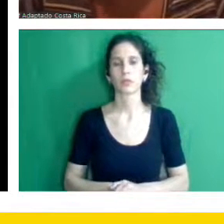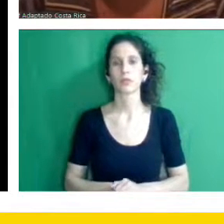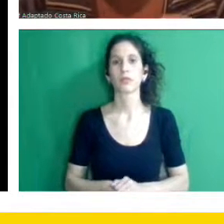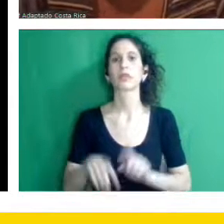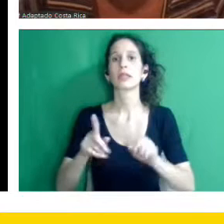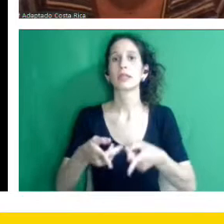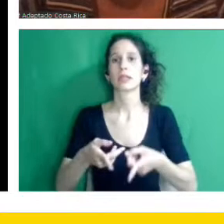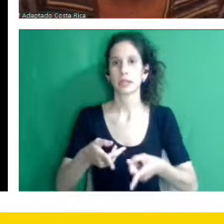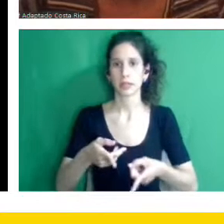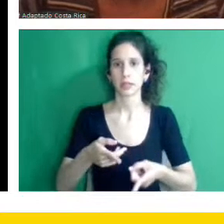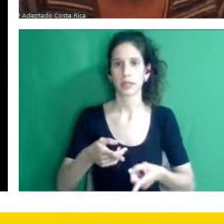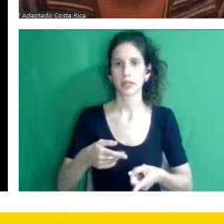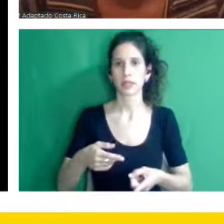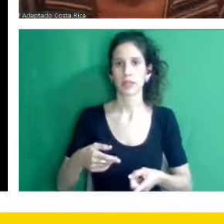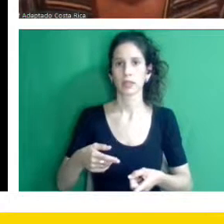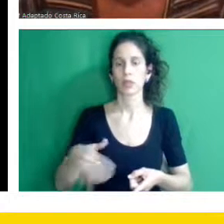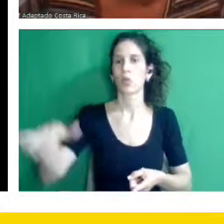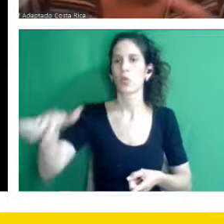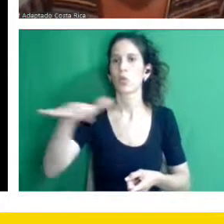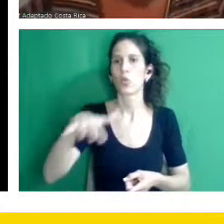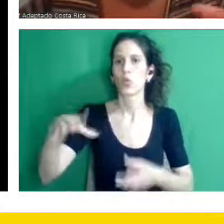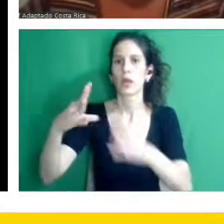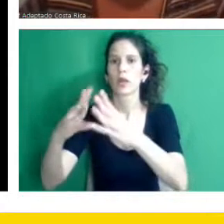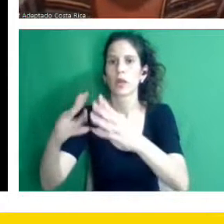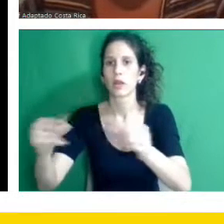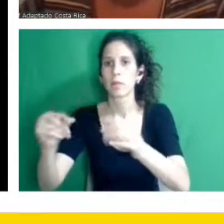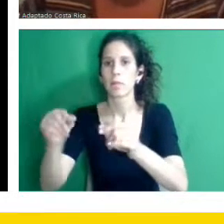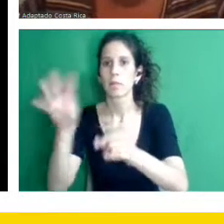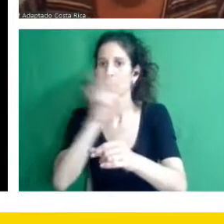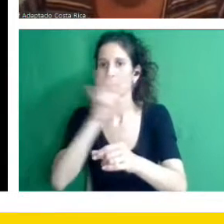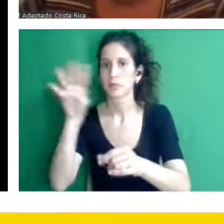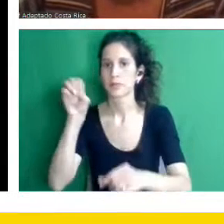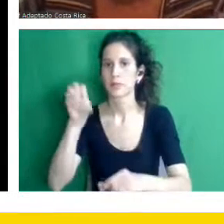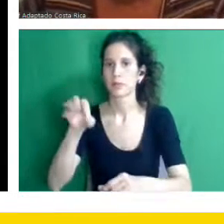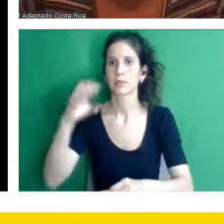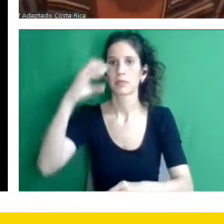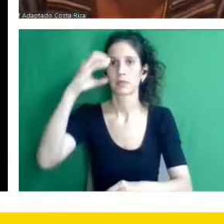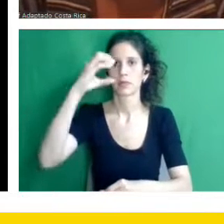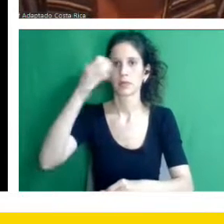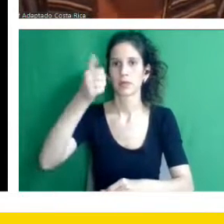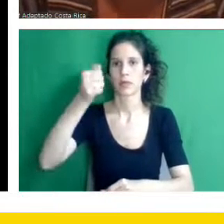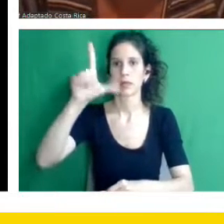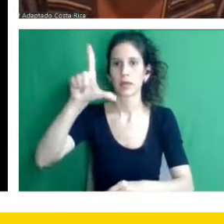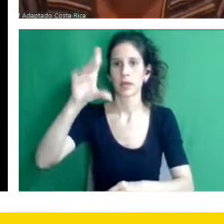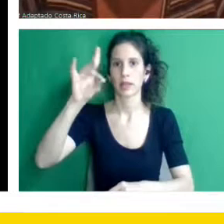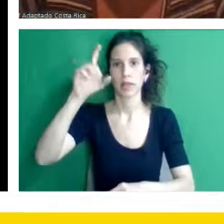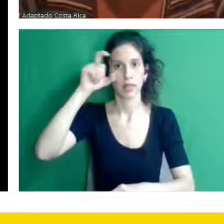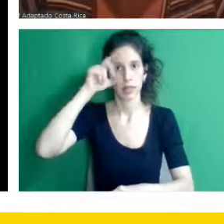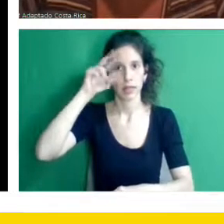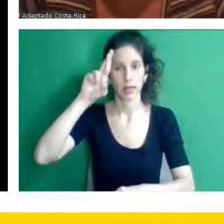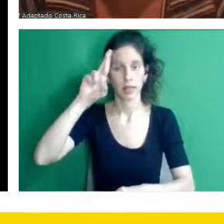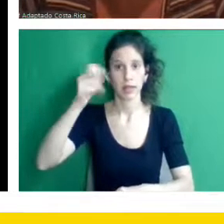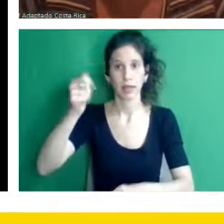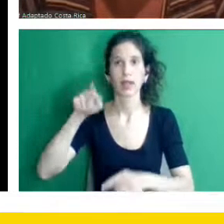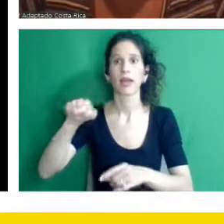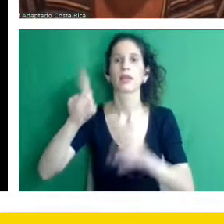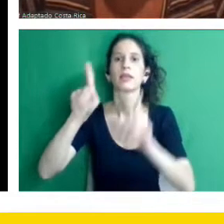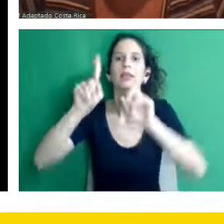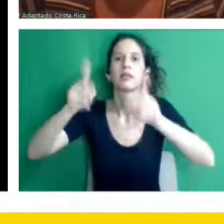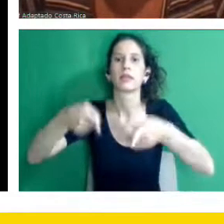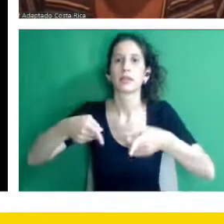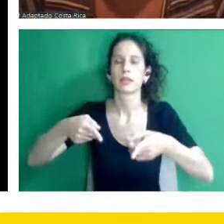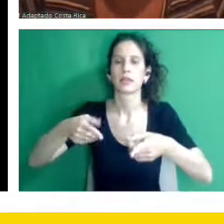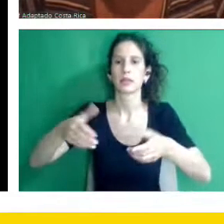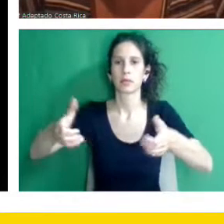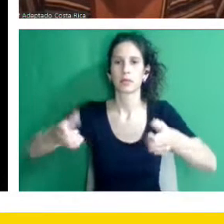que de pasarela también y de sillas anfibias. Entonces es algo que ha venido creciendo y que ha venido sumando muchísimas personas y que es muy lindo ver